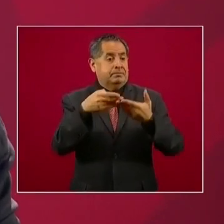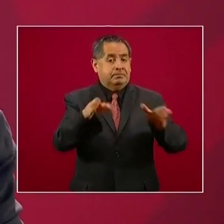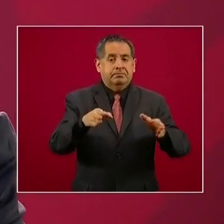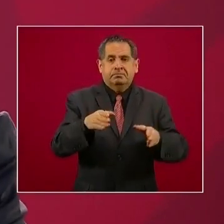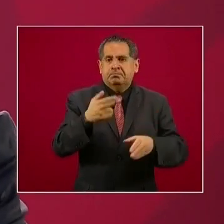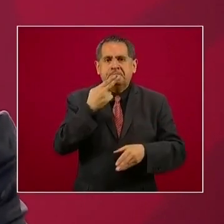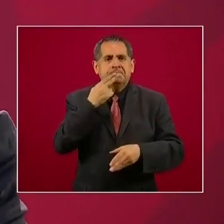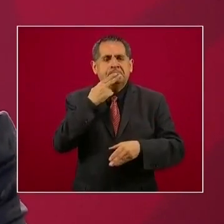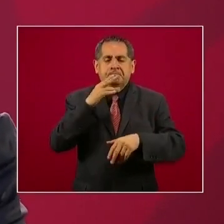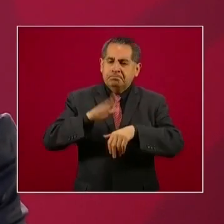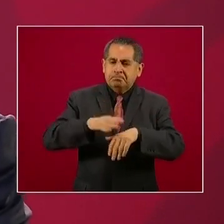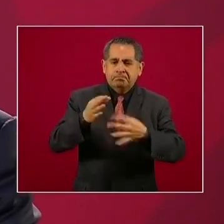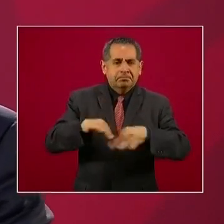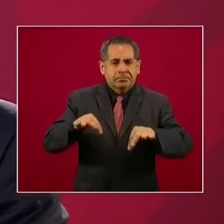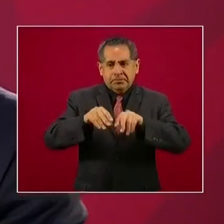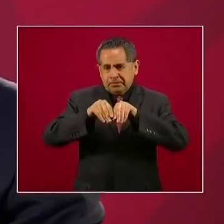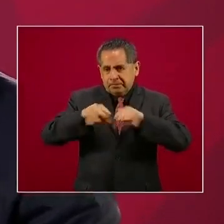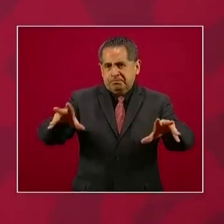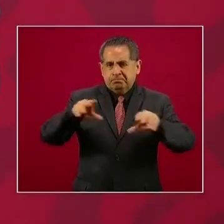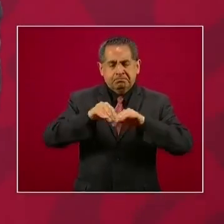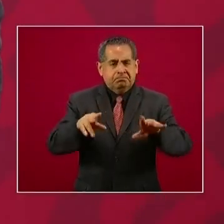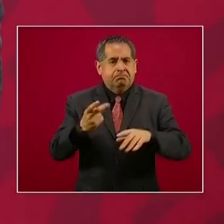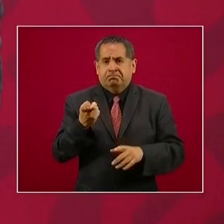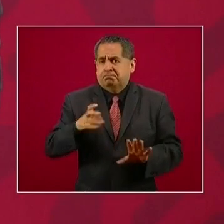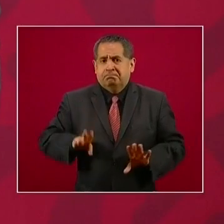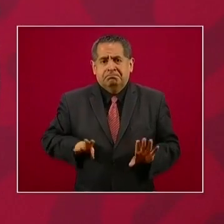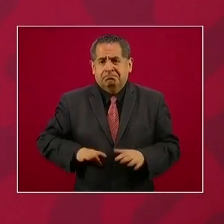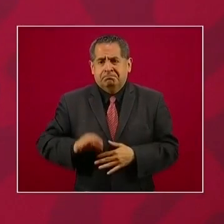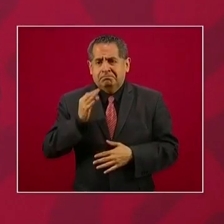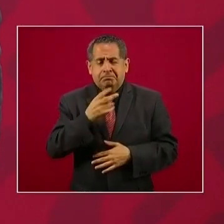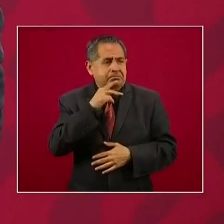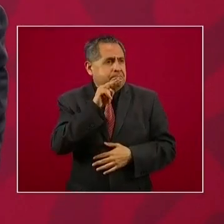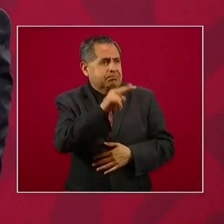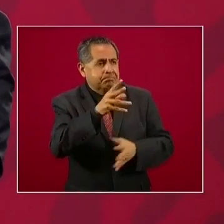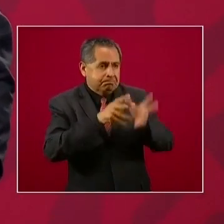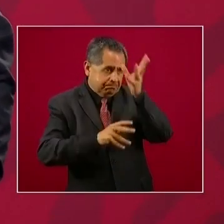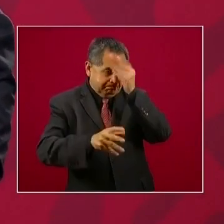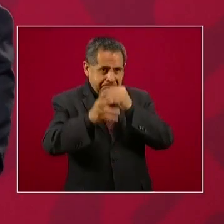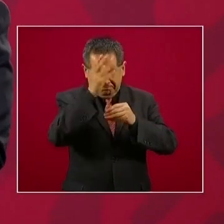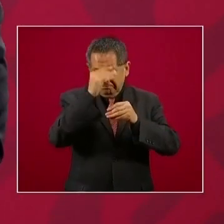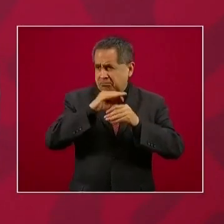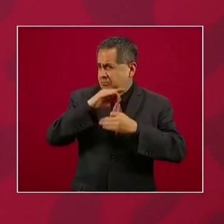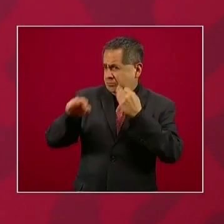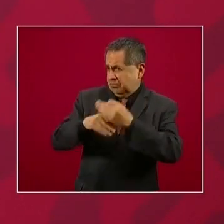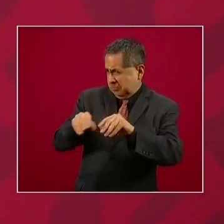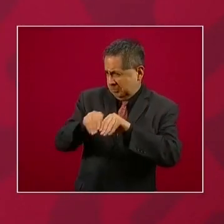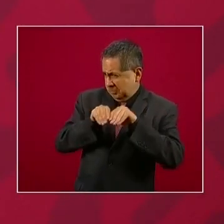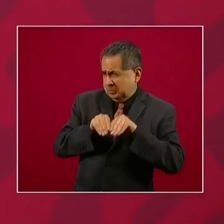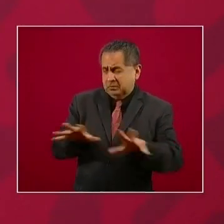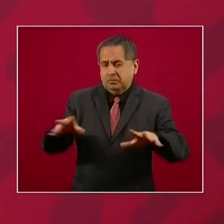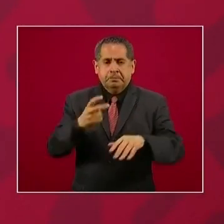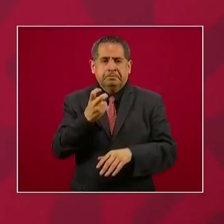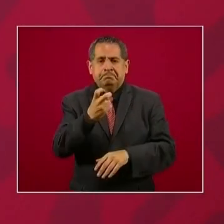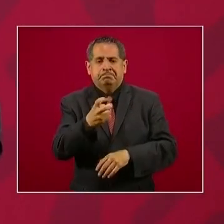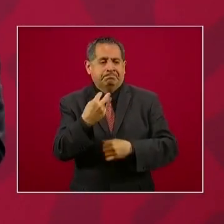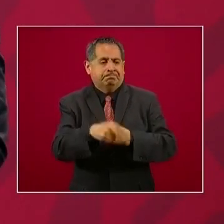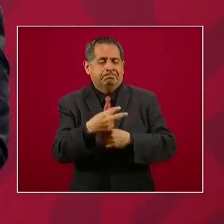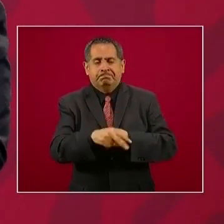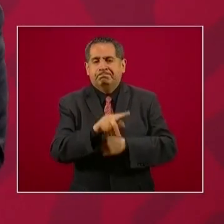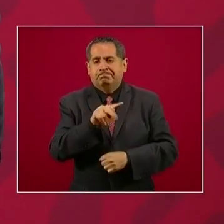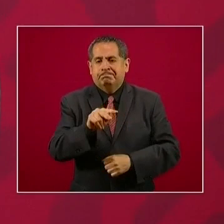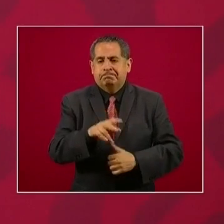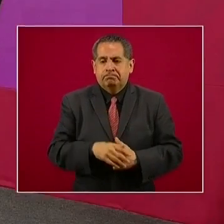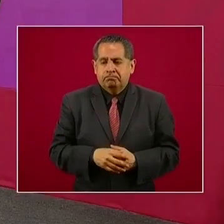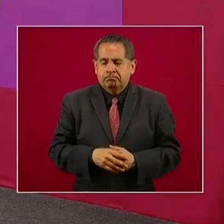alcance el de mejores características para lograr este propósito señor presidente